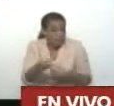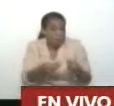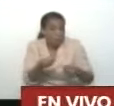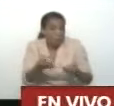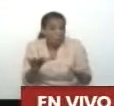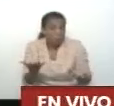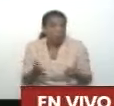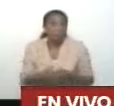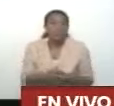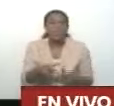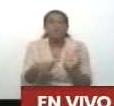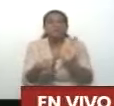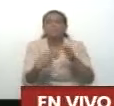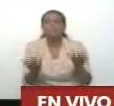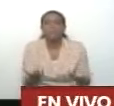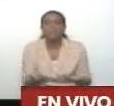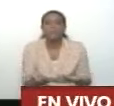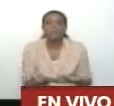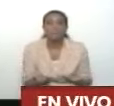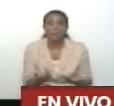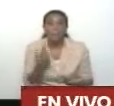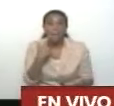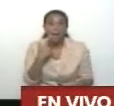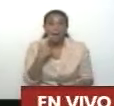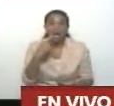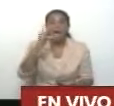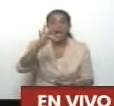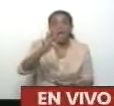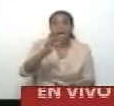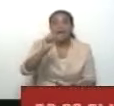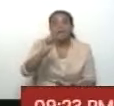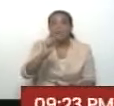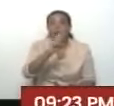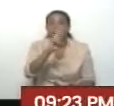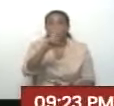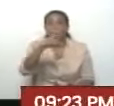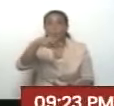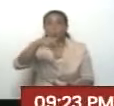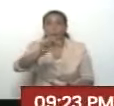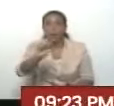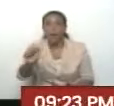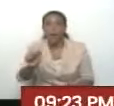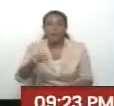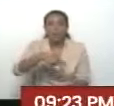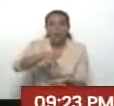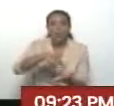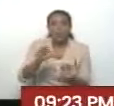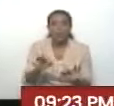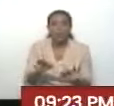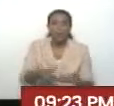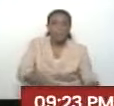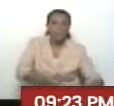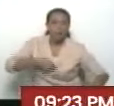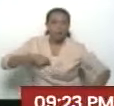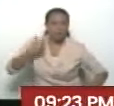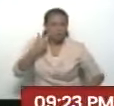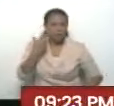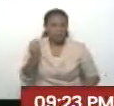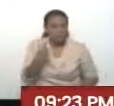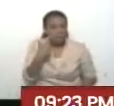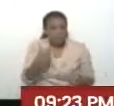a eso. ¿Qué nos vas a presentar ahora? Vamos a hacer una farruca que se llama Farruca Simón y la farruca que bailo con la espada. Bueno,